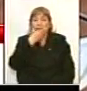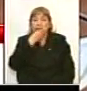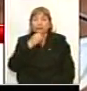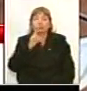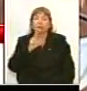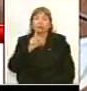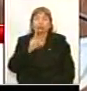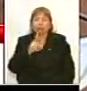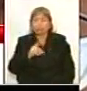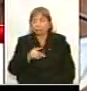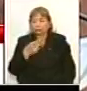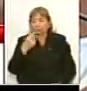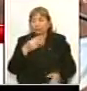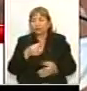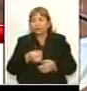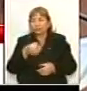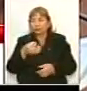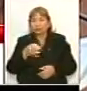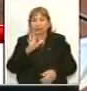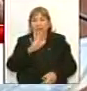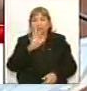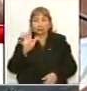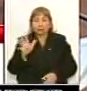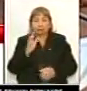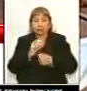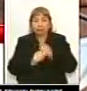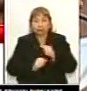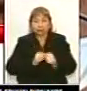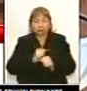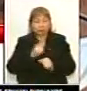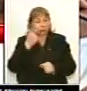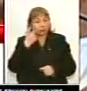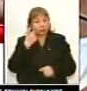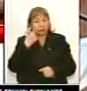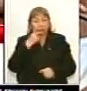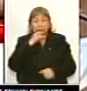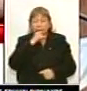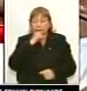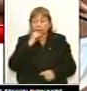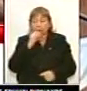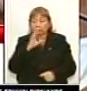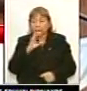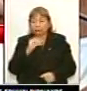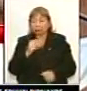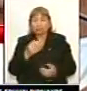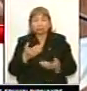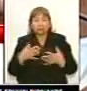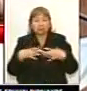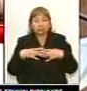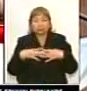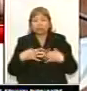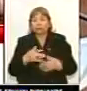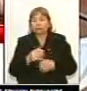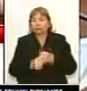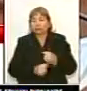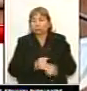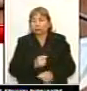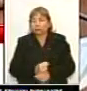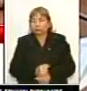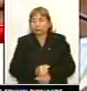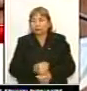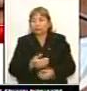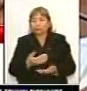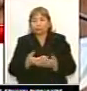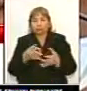2021, es decir, para las personas que tienen 55 años y son hombres y 50 si son mujeres y que están desocupados un año. se les